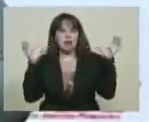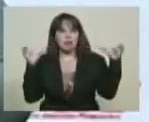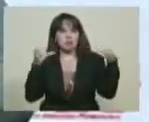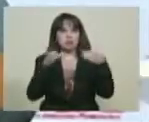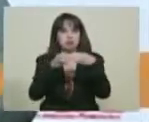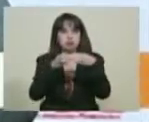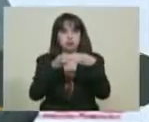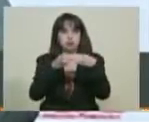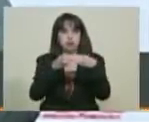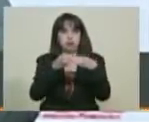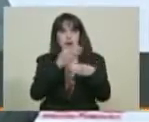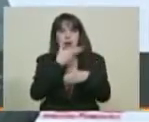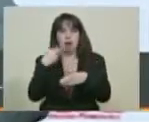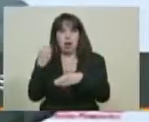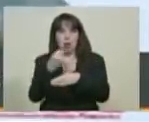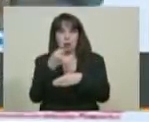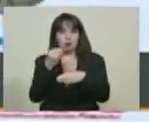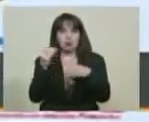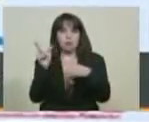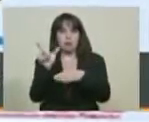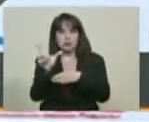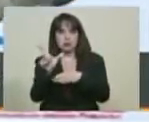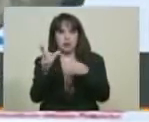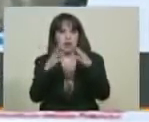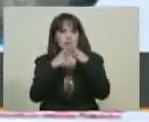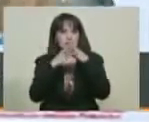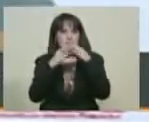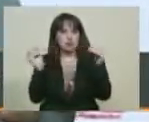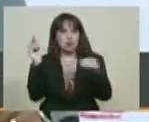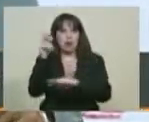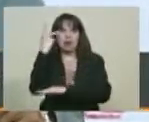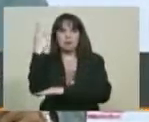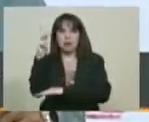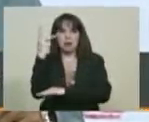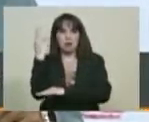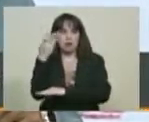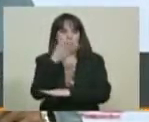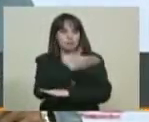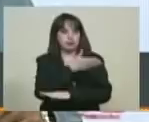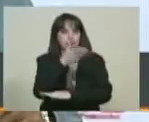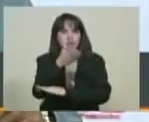JP sube en todas las parroquias.